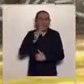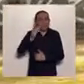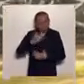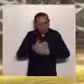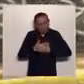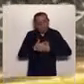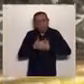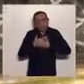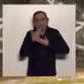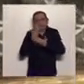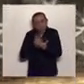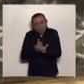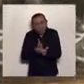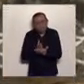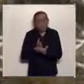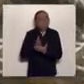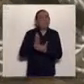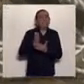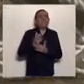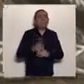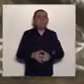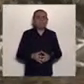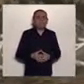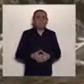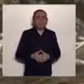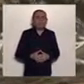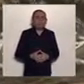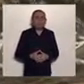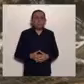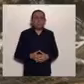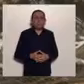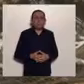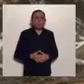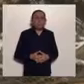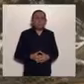es eterno su amor.